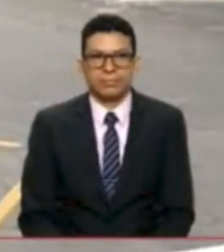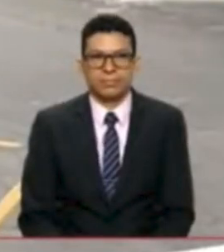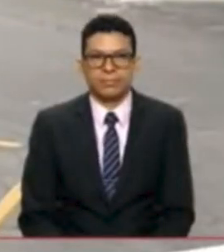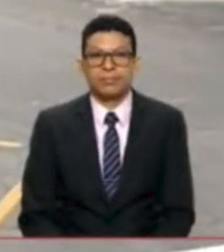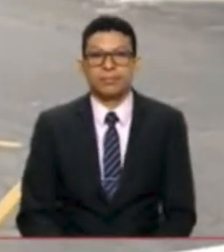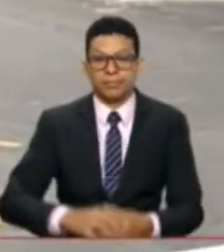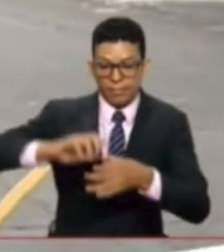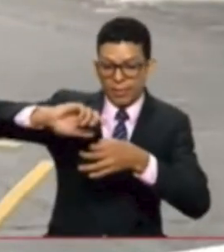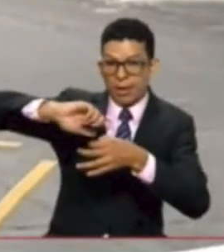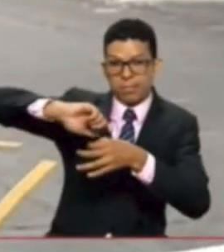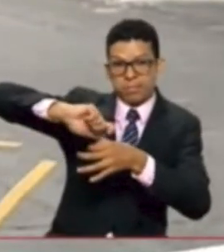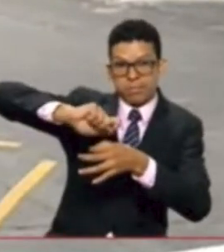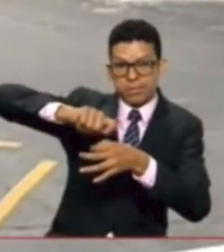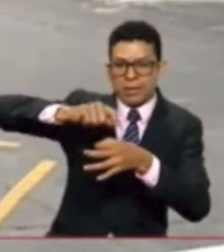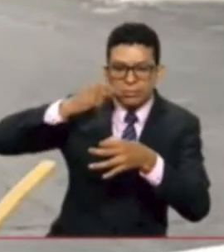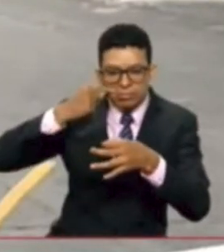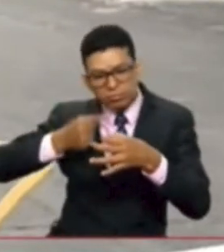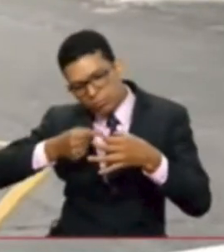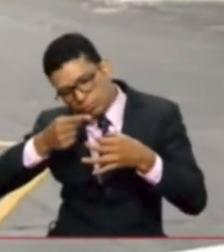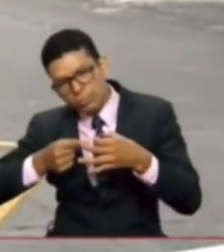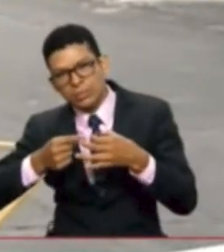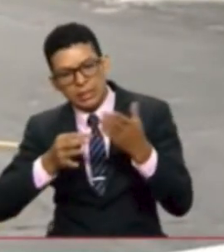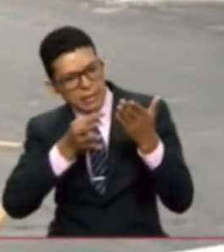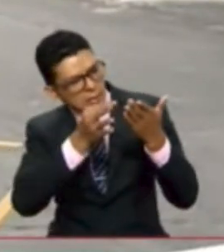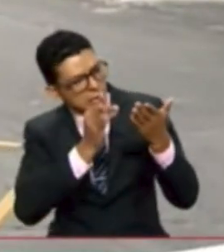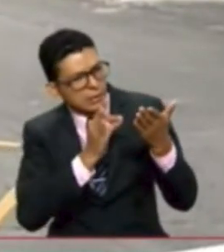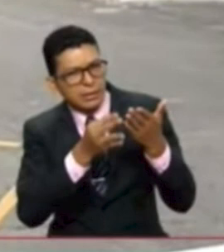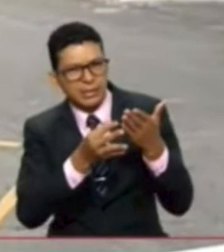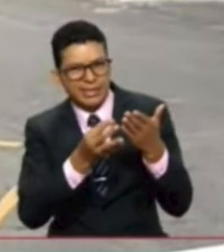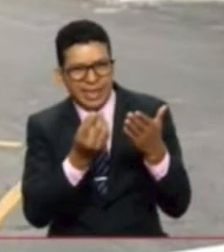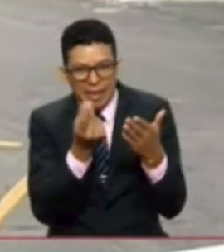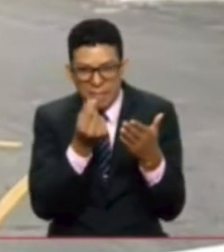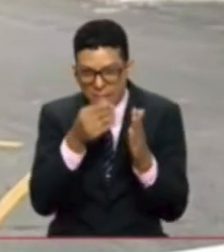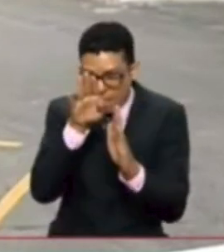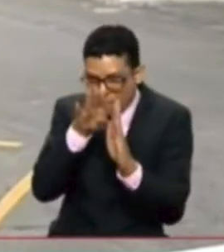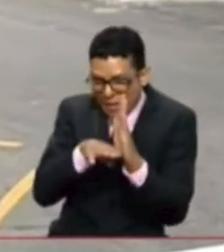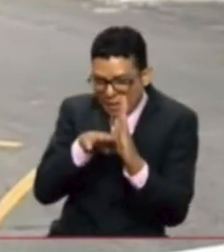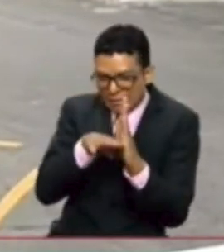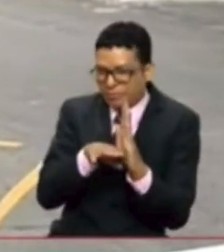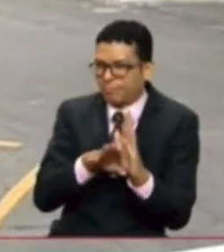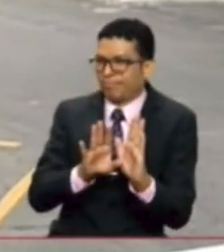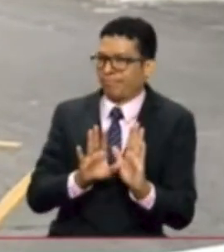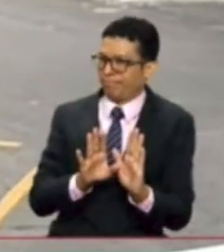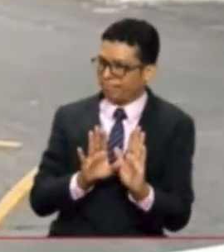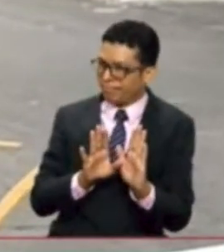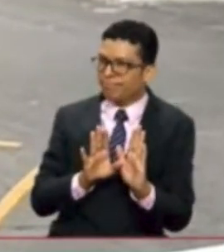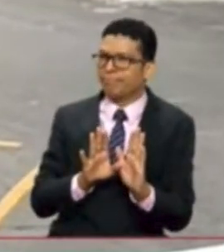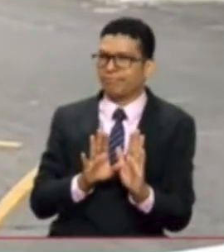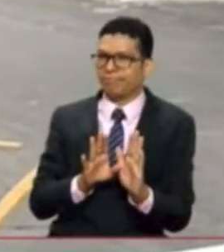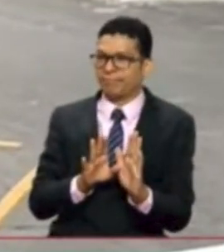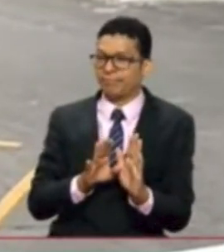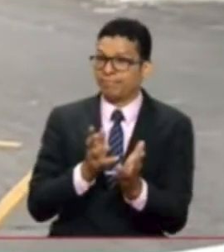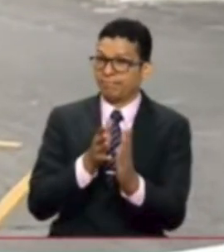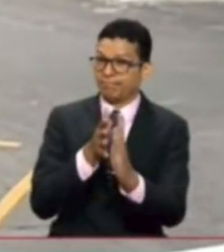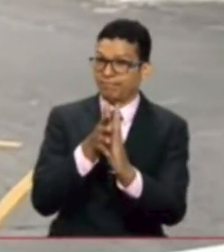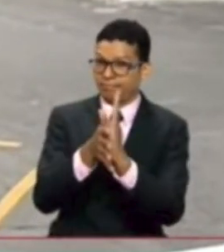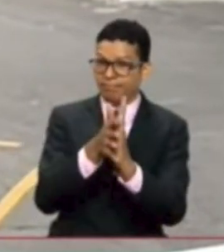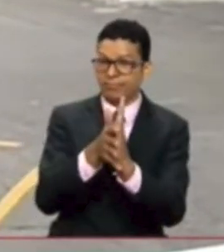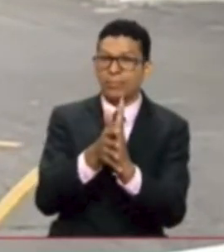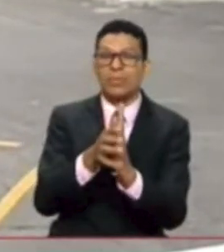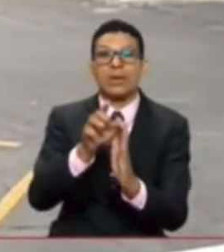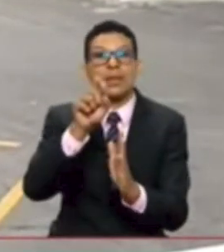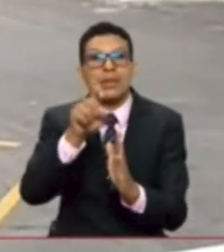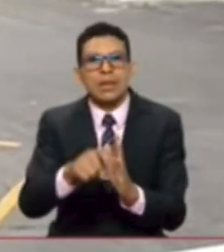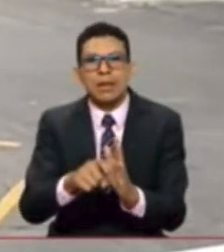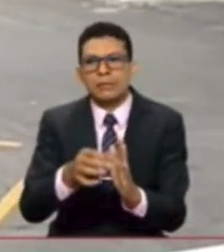Verificar las tapas, etiquetas y sospechar del precio si es definitivamente muy bajo. También invitamos a la ciudadanía a que